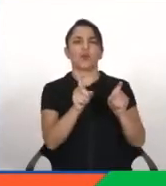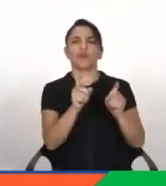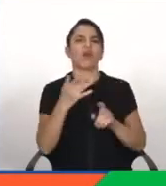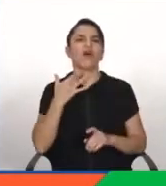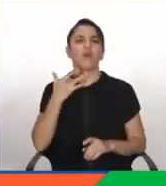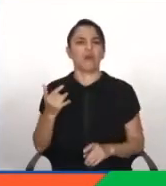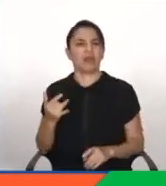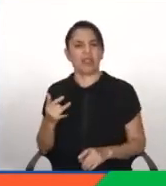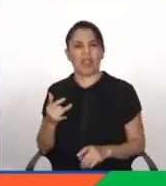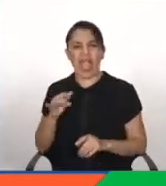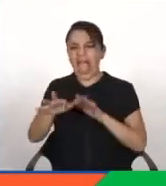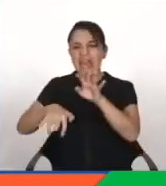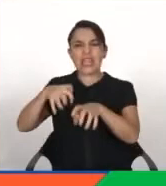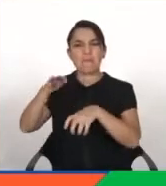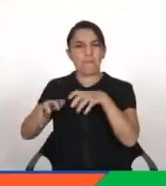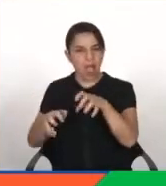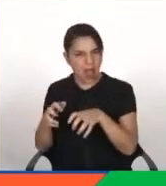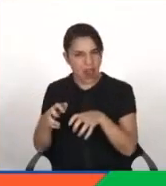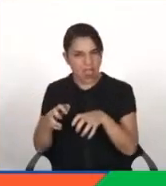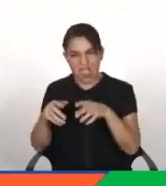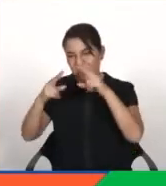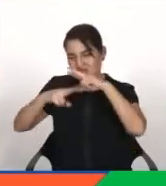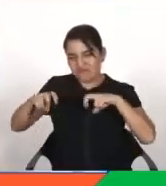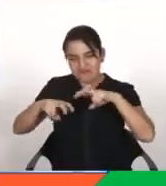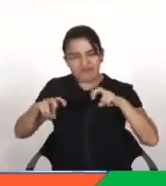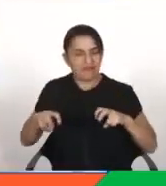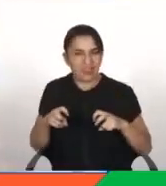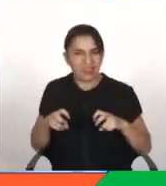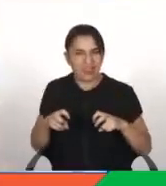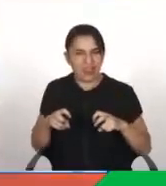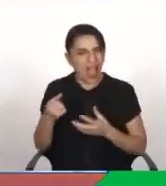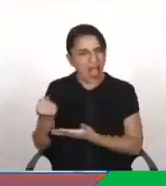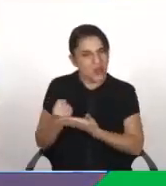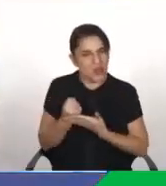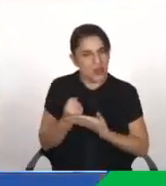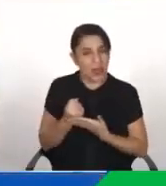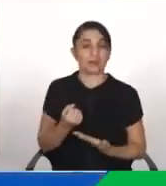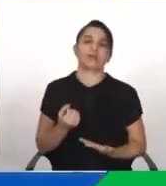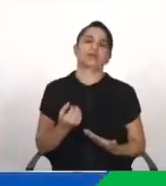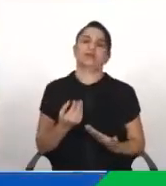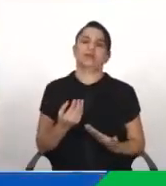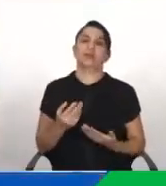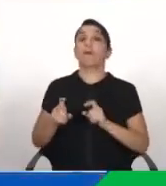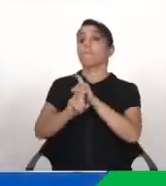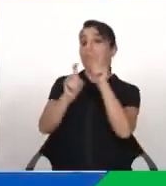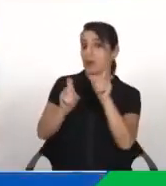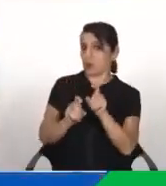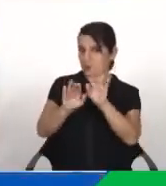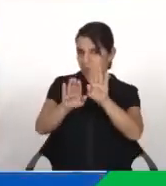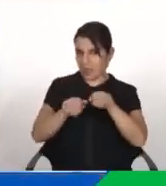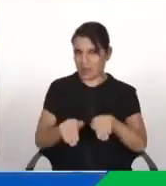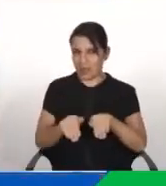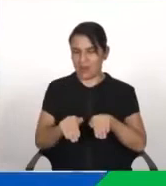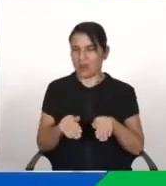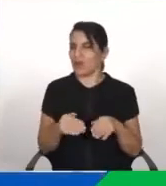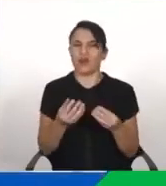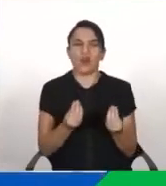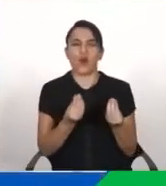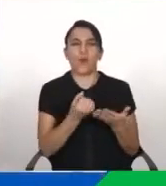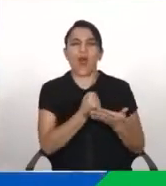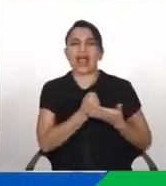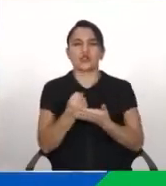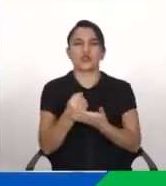o astrobiología, que son los temas que más trato. Entonces, lo mismo, a mí cómo la biomedicina me pone pan en la mesa, ¿de qué me sirve